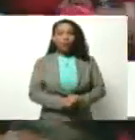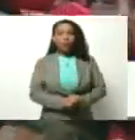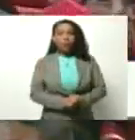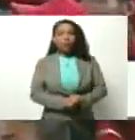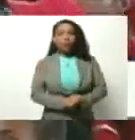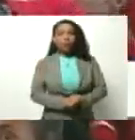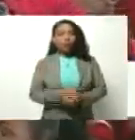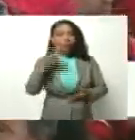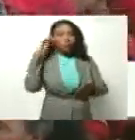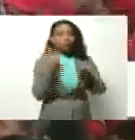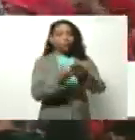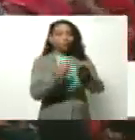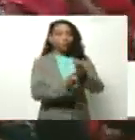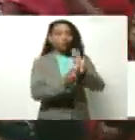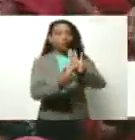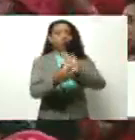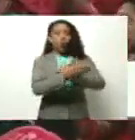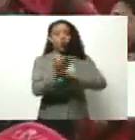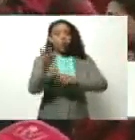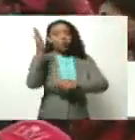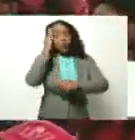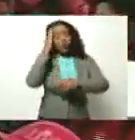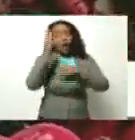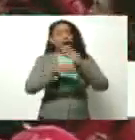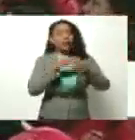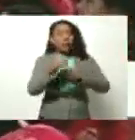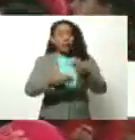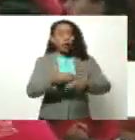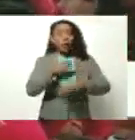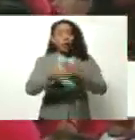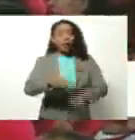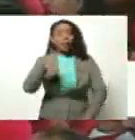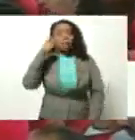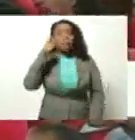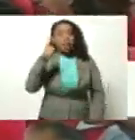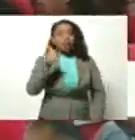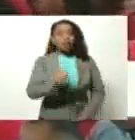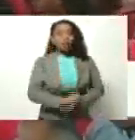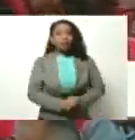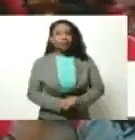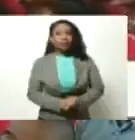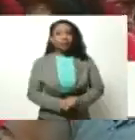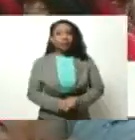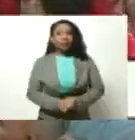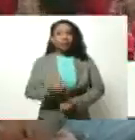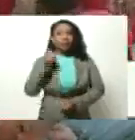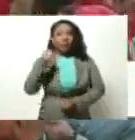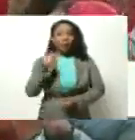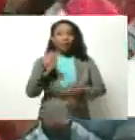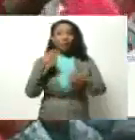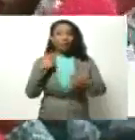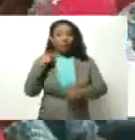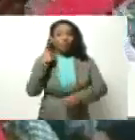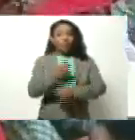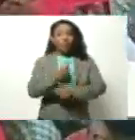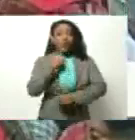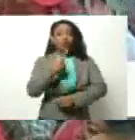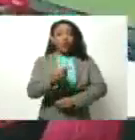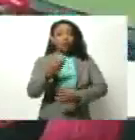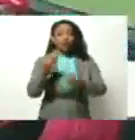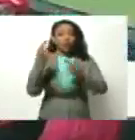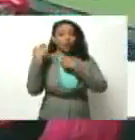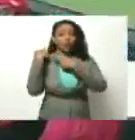y se ha demostrado que ustedes lo saben hacer y lo hacen bien bien yo debo decirlo con